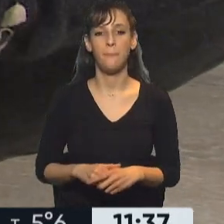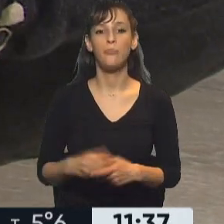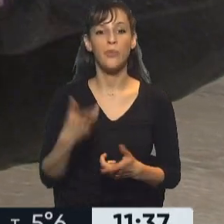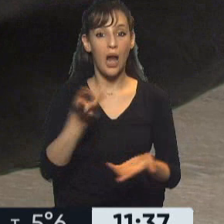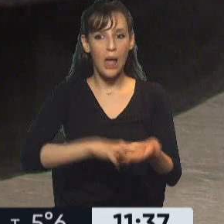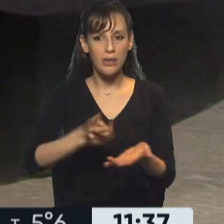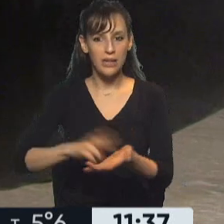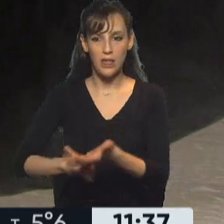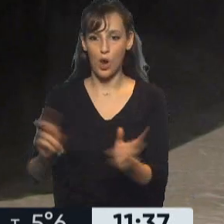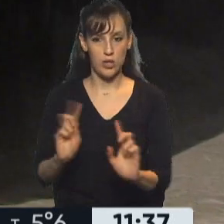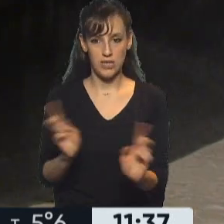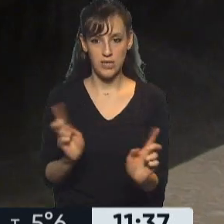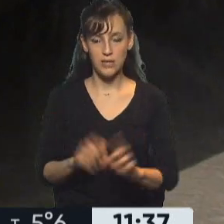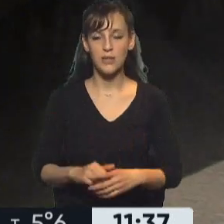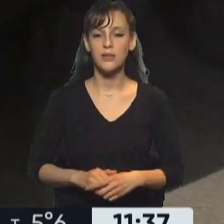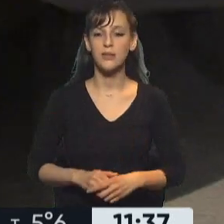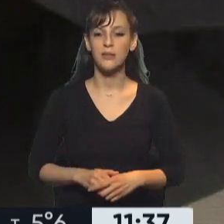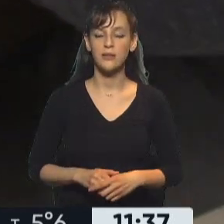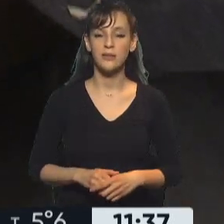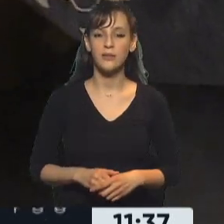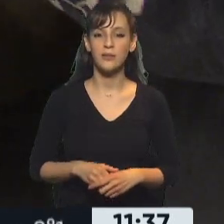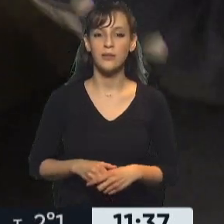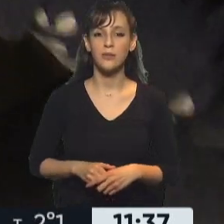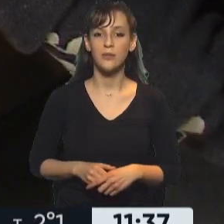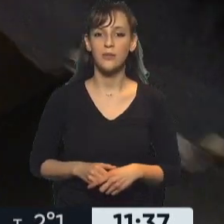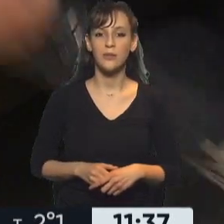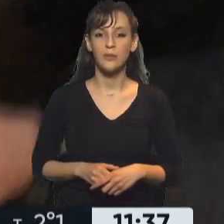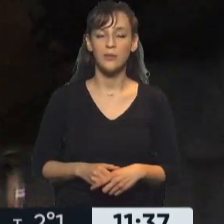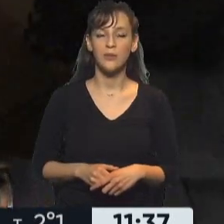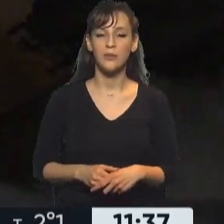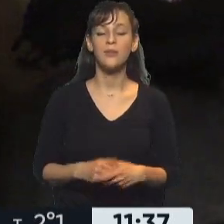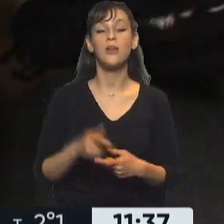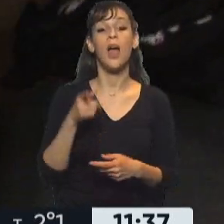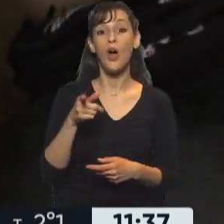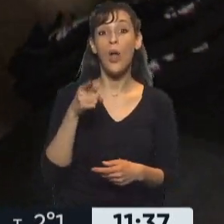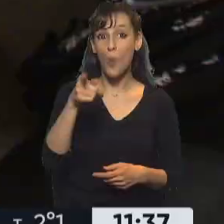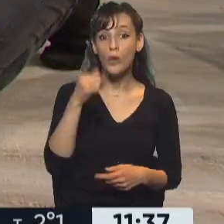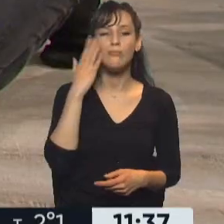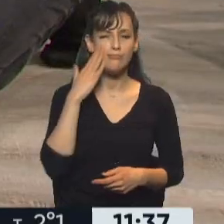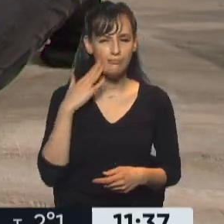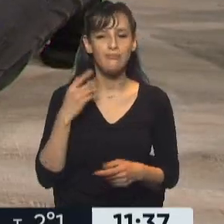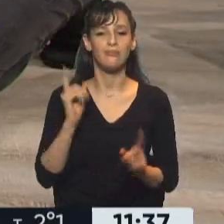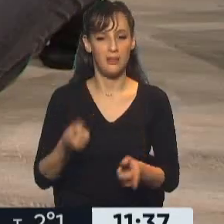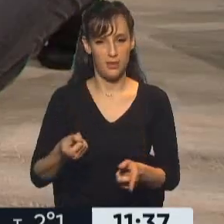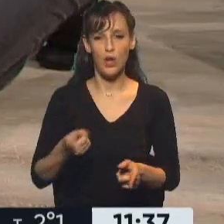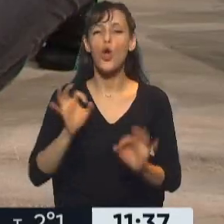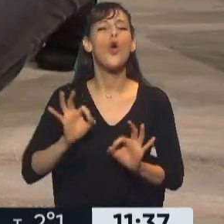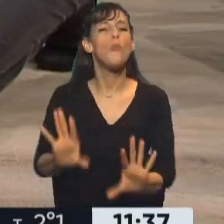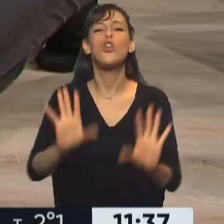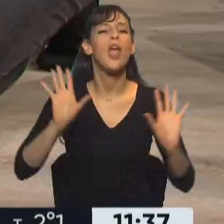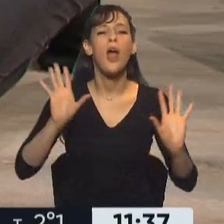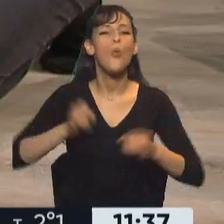repetidas, son todas distintas. Perfecto. Clarísimo. Vamos a hacer así y las separamos. Estas ya no van. Ahora te voy a pedir a vos que también toques la que quieras. Me da igual. Toca